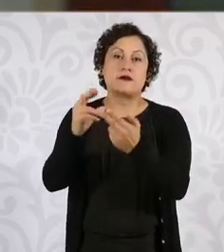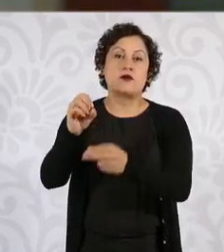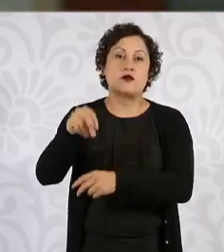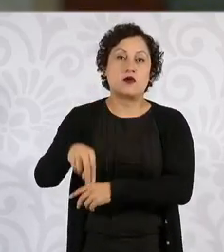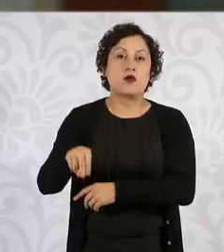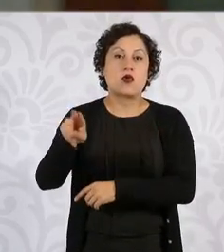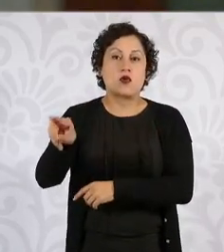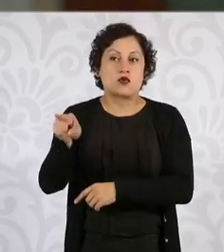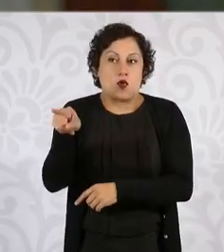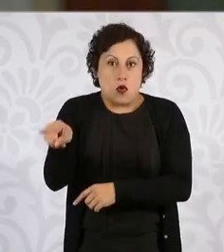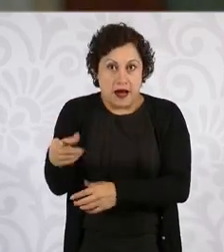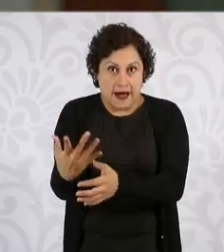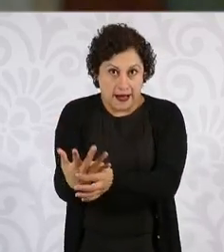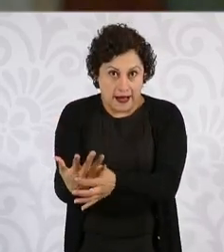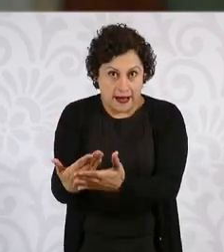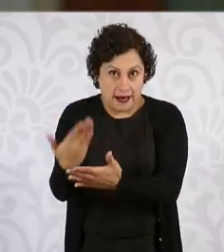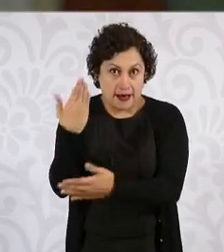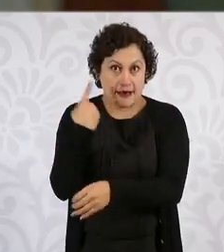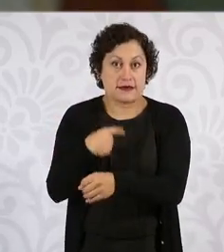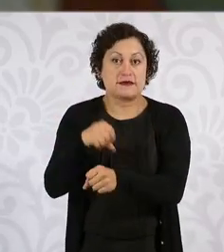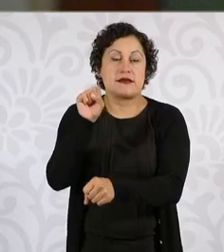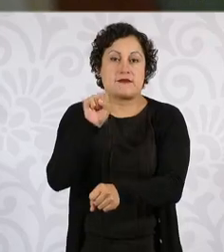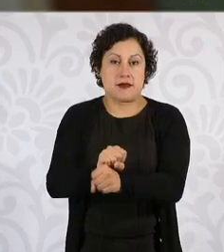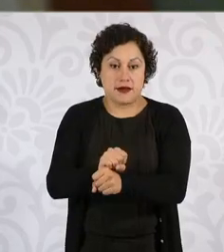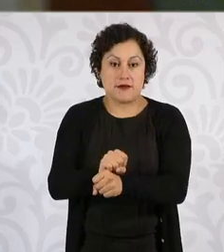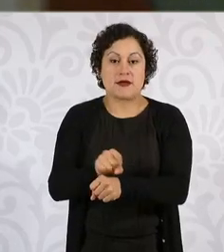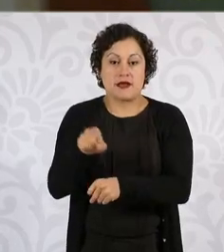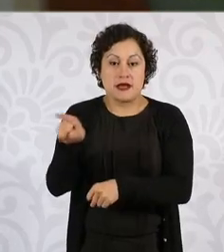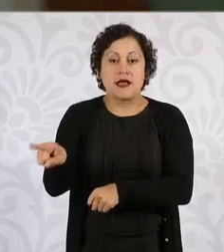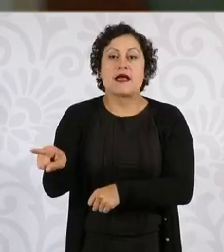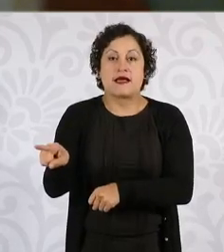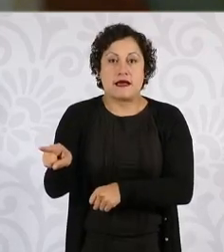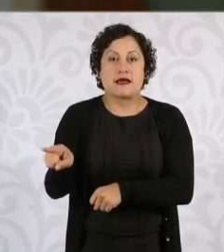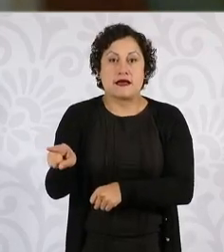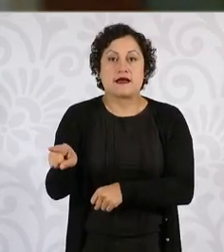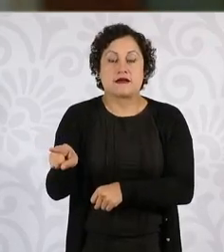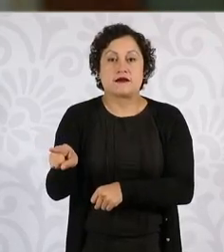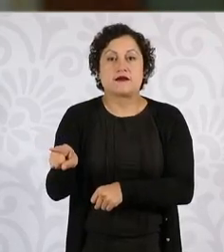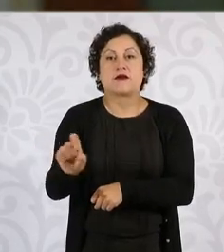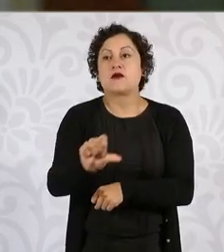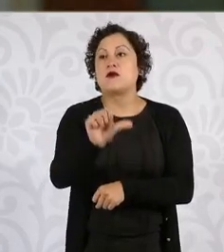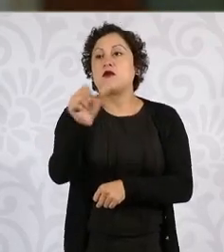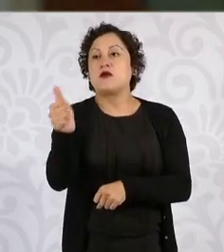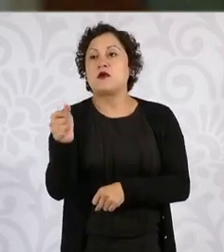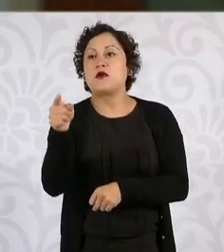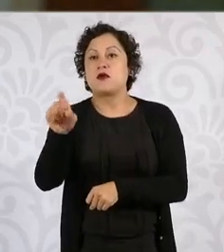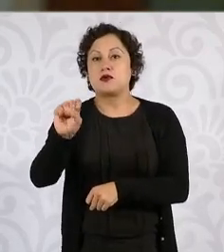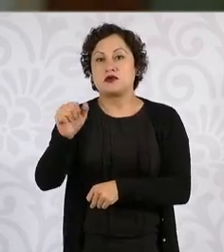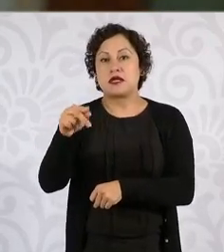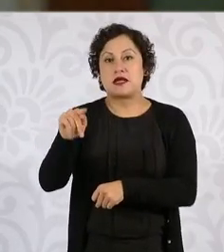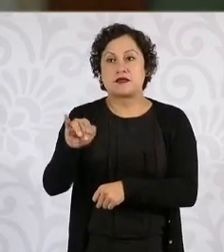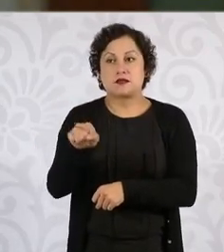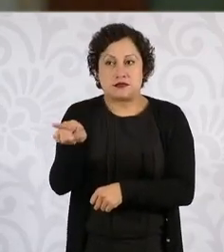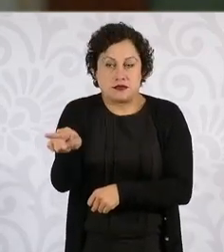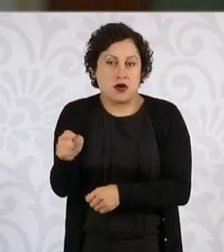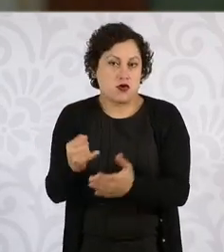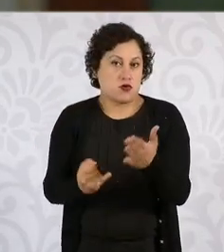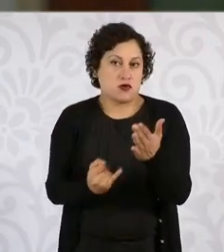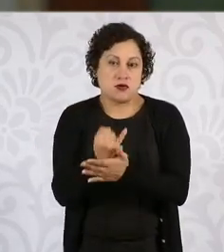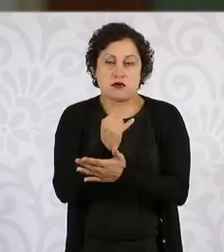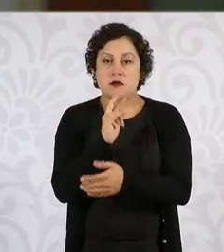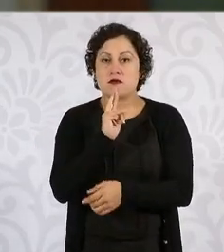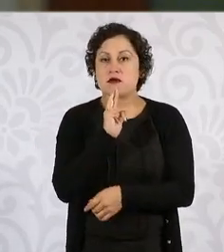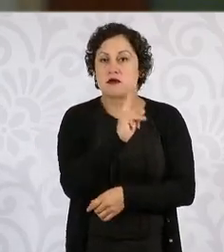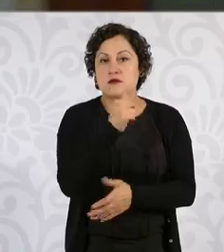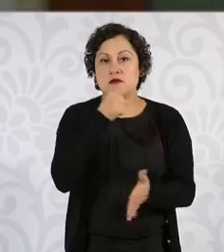semana pasada reconoció que fue él y Pedro Sánchez los que decidieron no contestar la famosa carta.